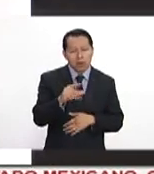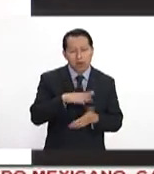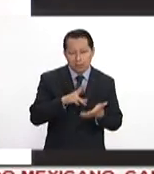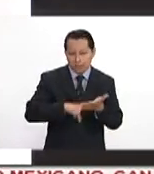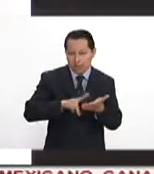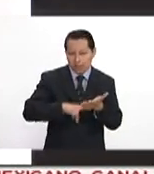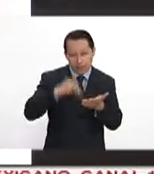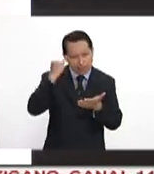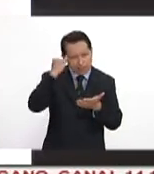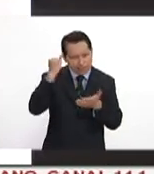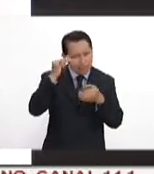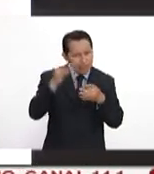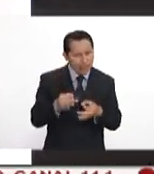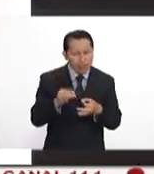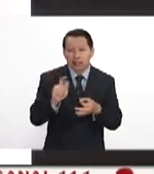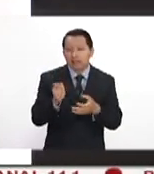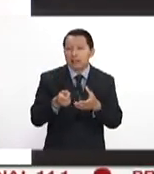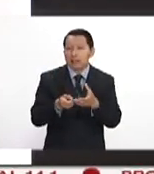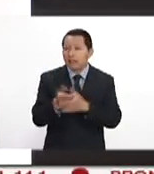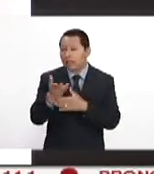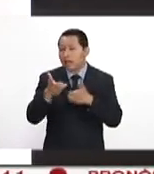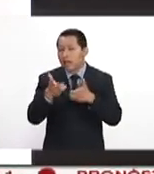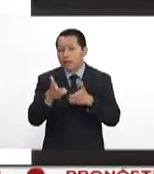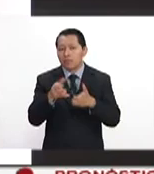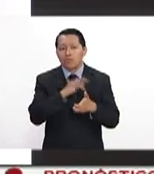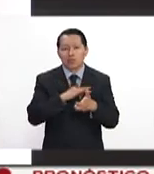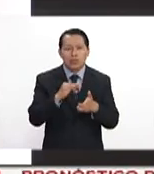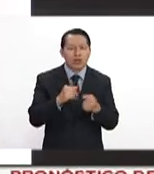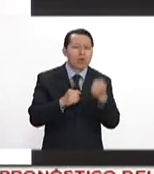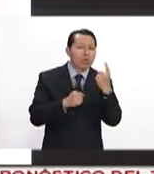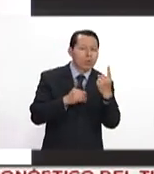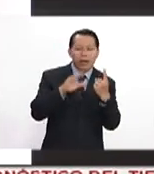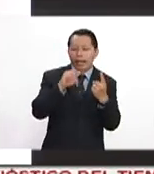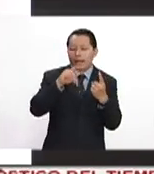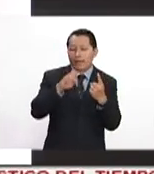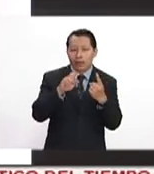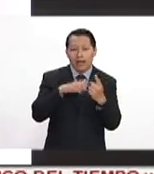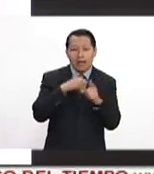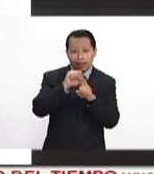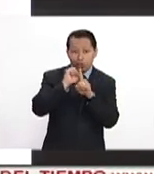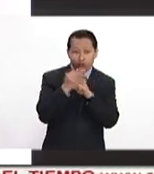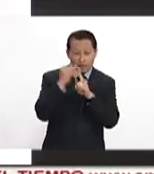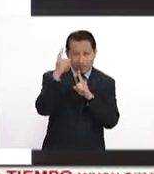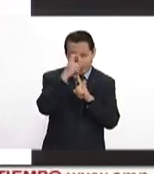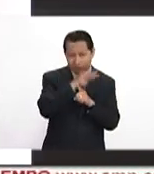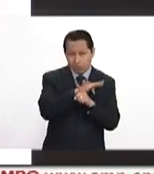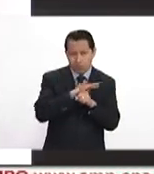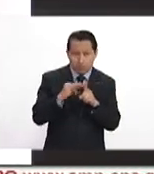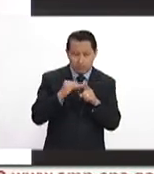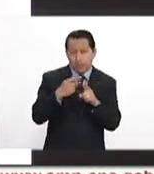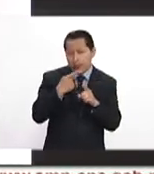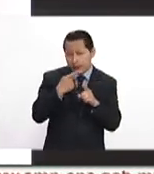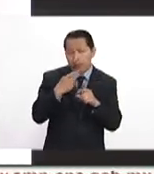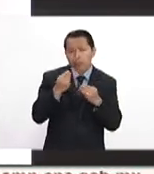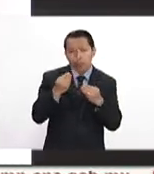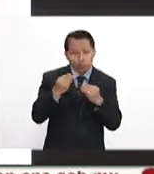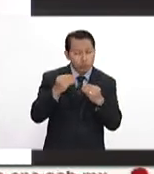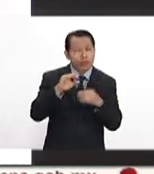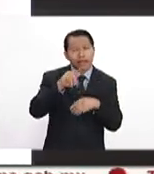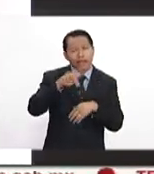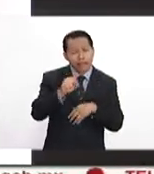su idea. A lo mejor salgan a la calle, traten de conseguir algún cliente. Si es un software muy complejo, pues traten de hablar con muchos clientes y tratar